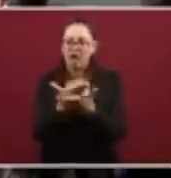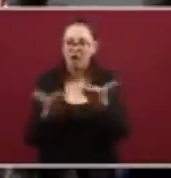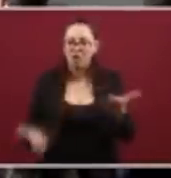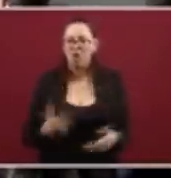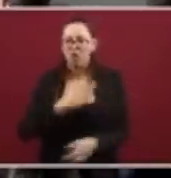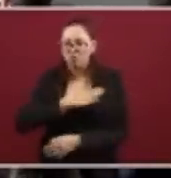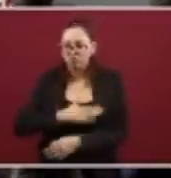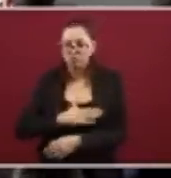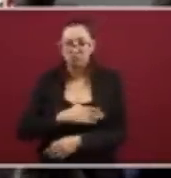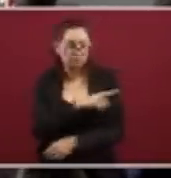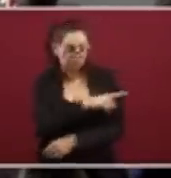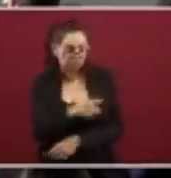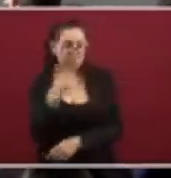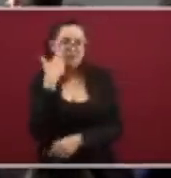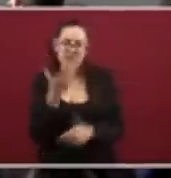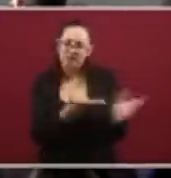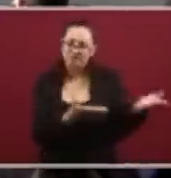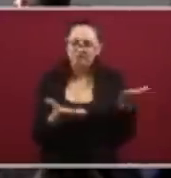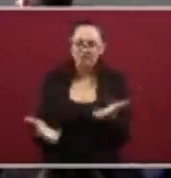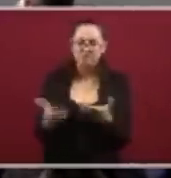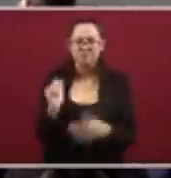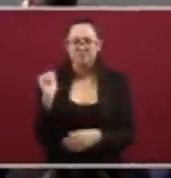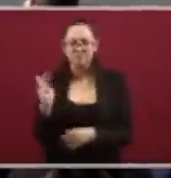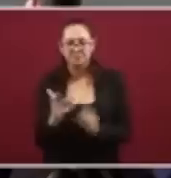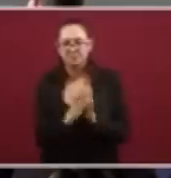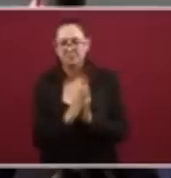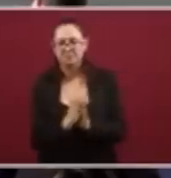comentario por favor